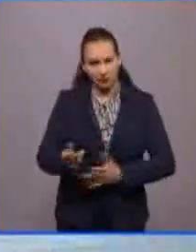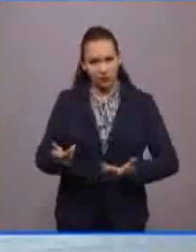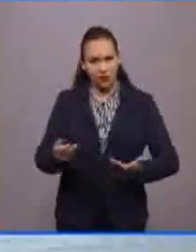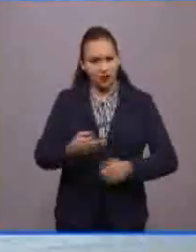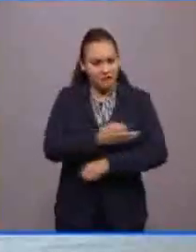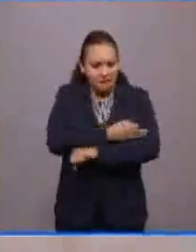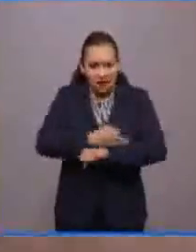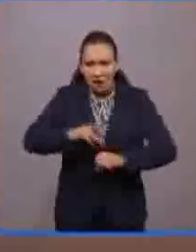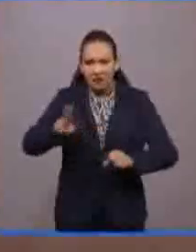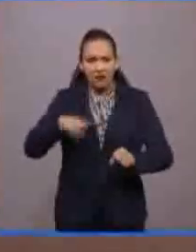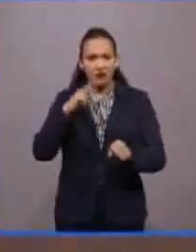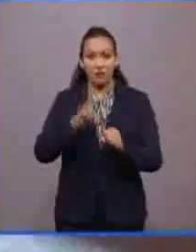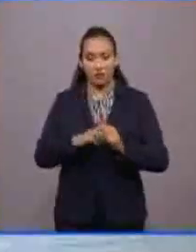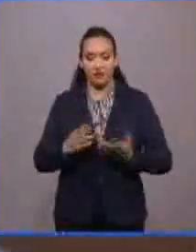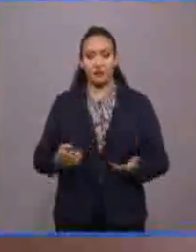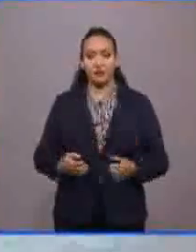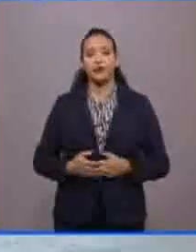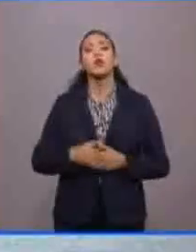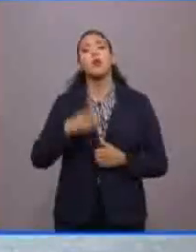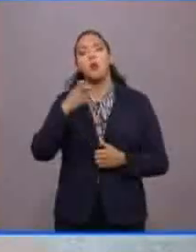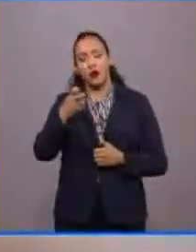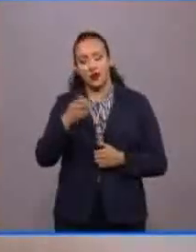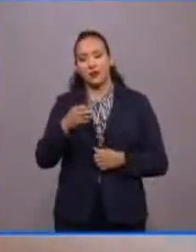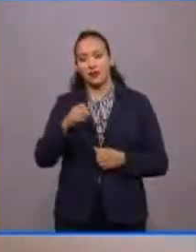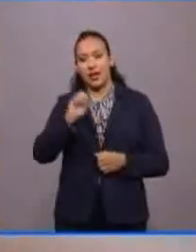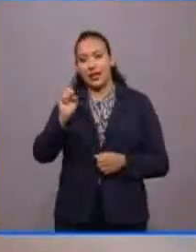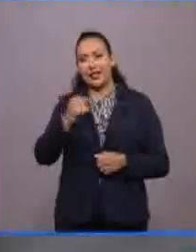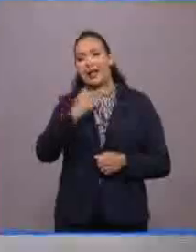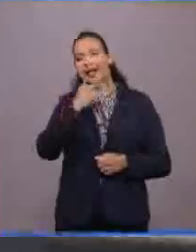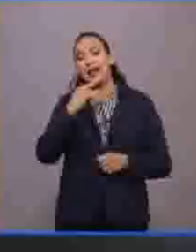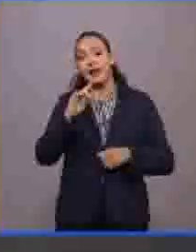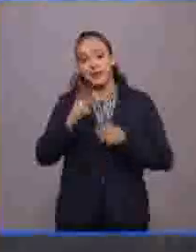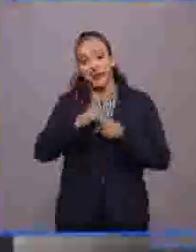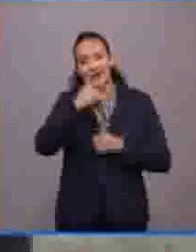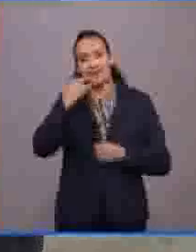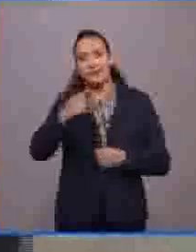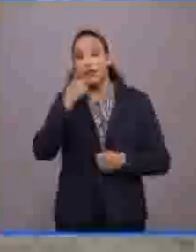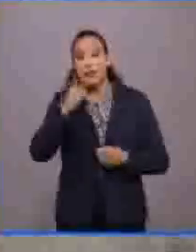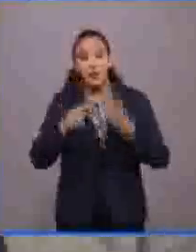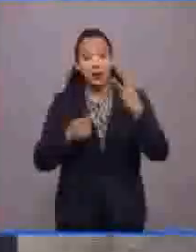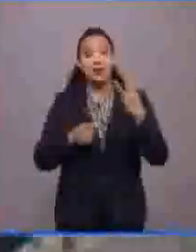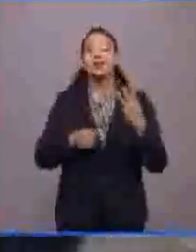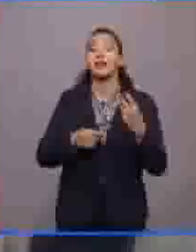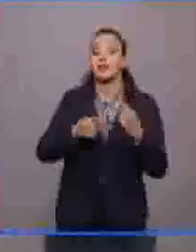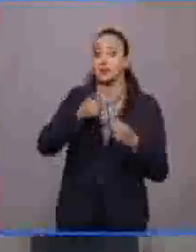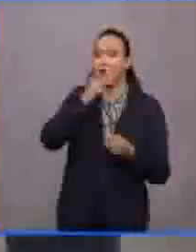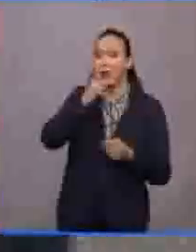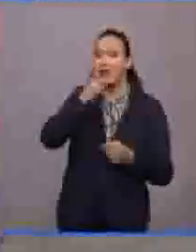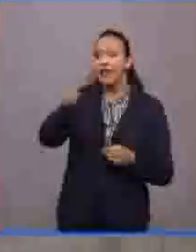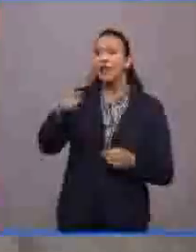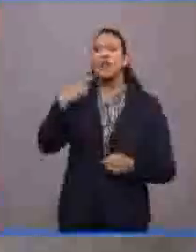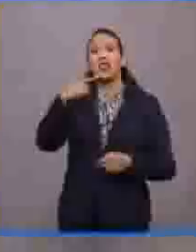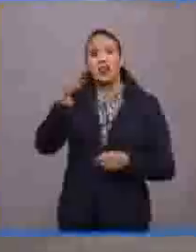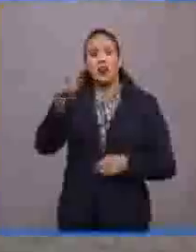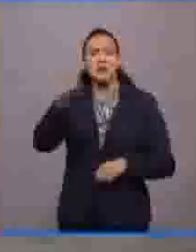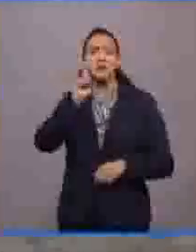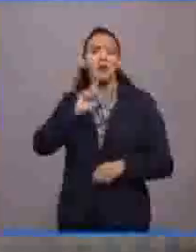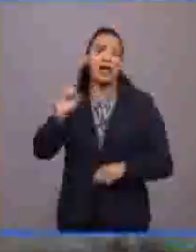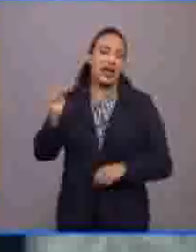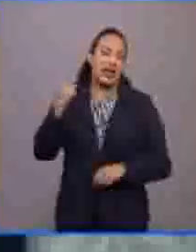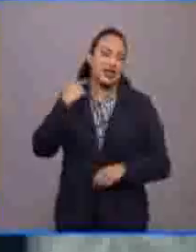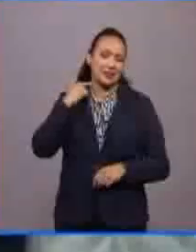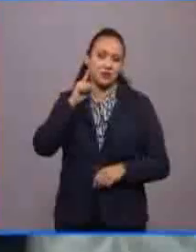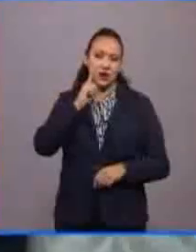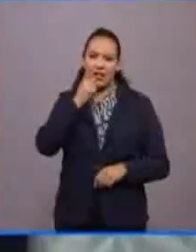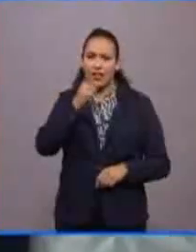resolver el caso Atala Rifo y Niñas contra Chile, en el que el padre de 3 niñas demandó su custodia a la madre, una mujer lesbiana que vivía con su pareja,